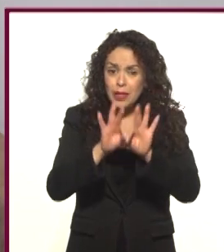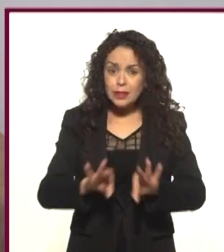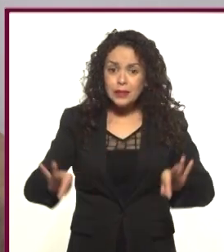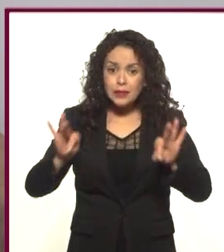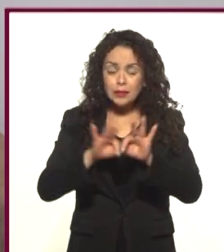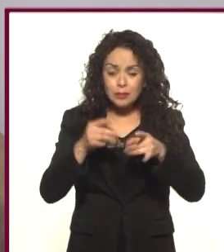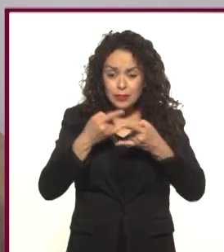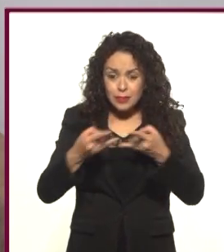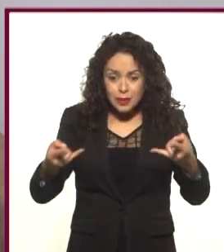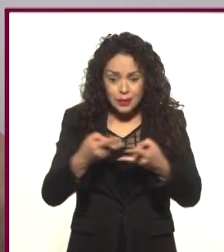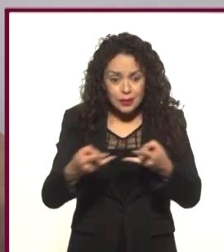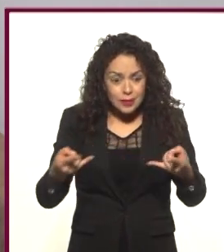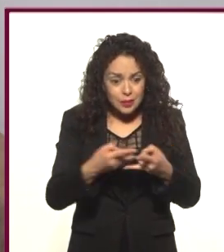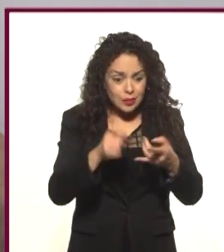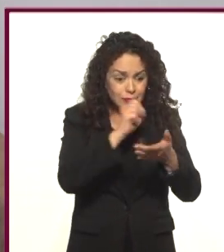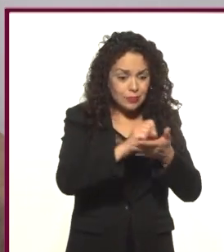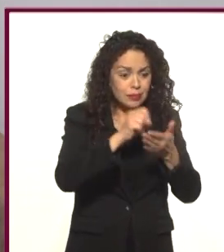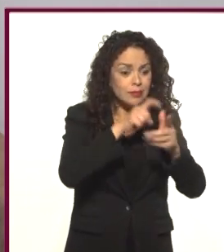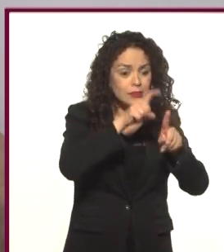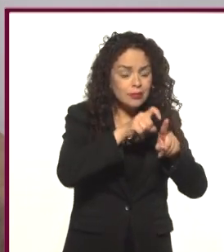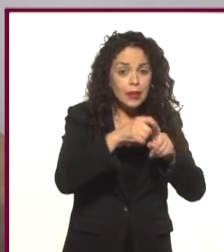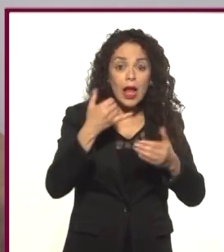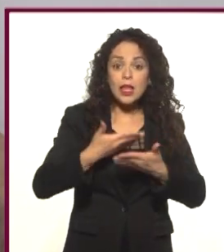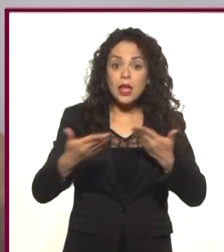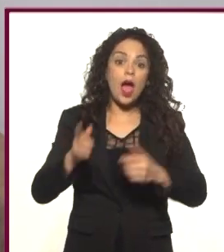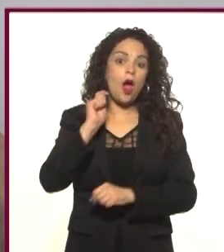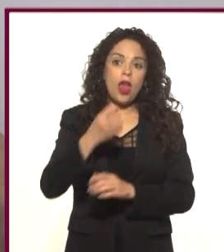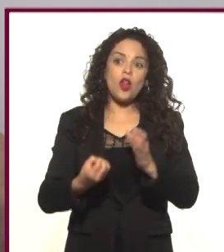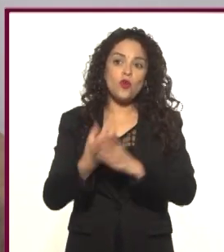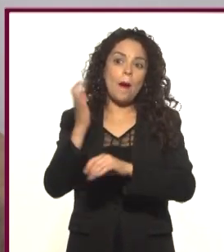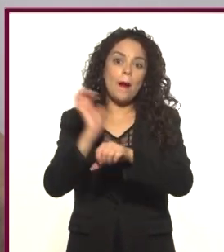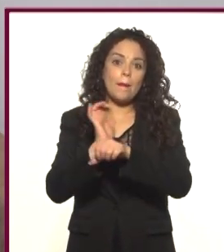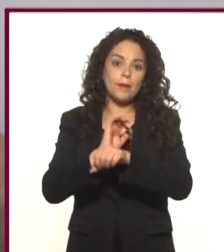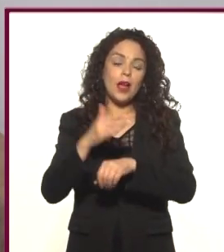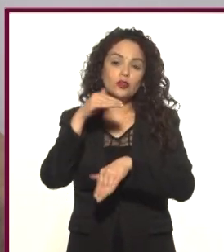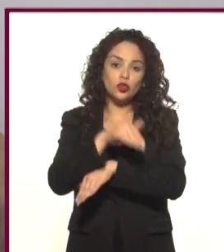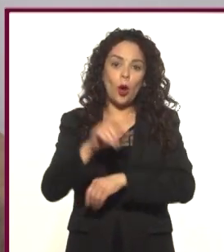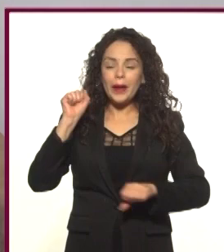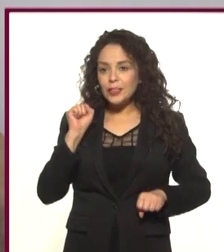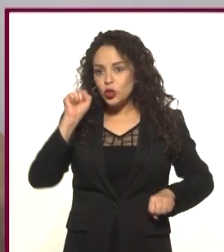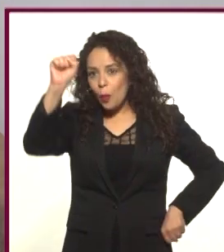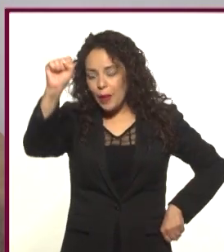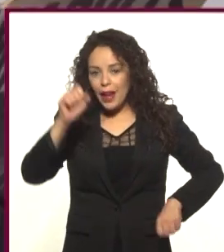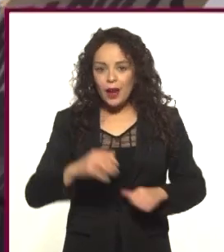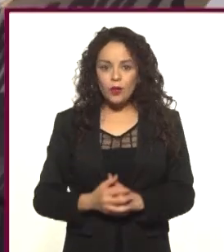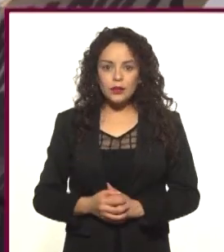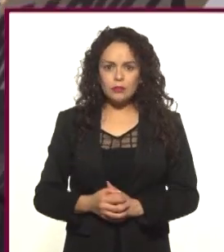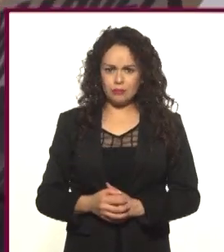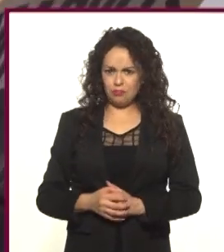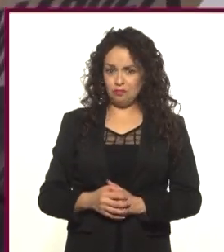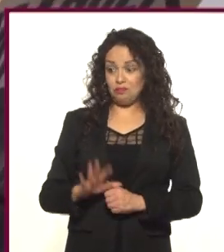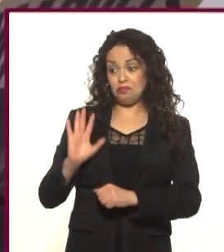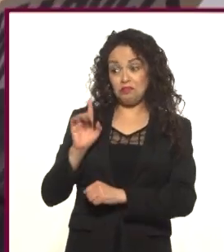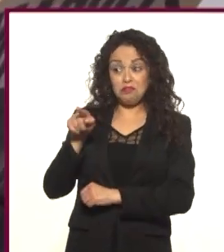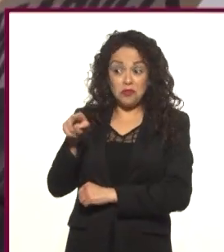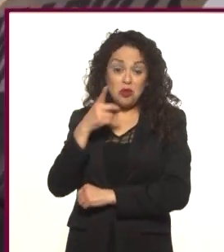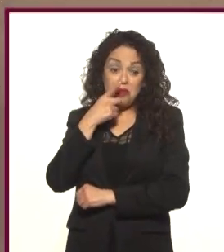más importantes en las historietas. Y ahora en el cine con las nuevas películas que hay de superhéroes. Pues si tú lo